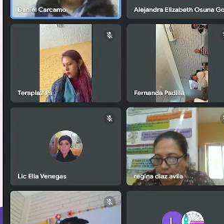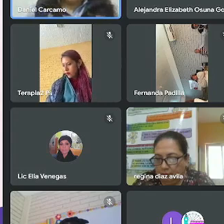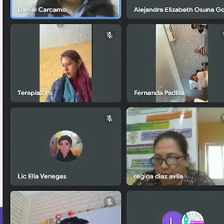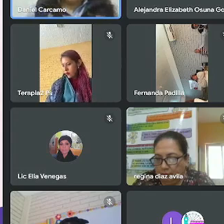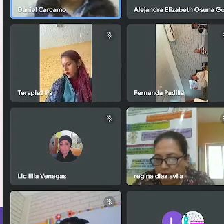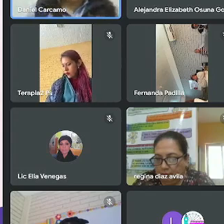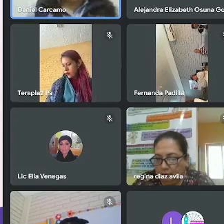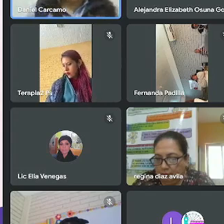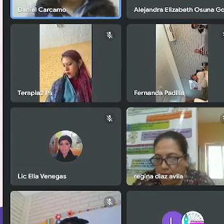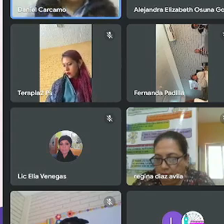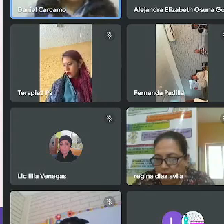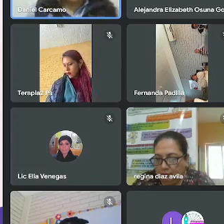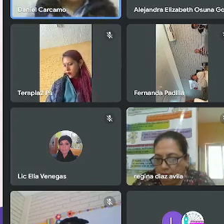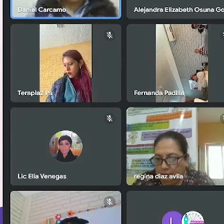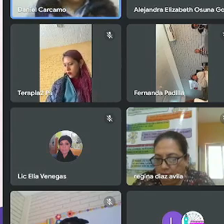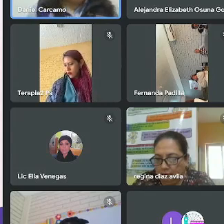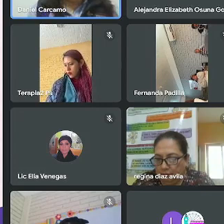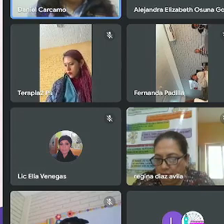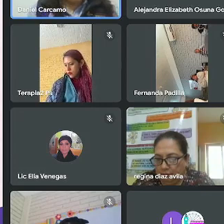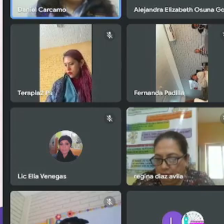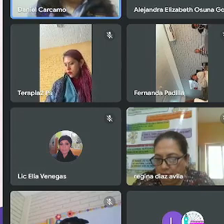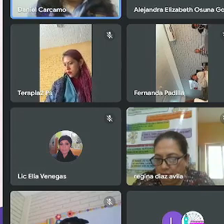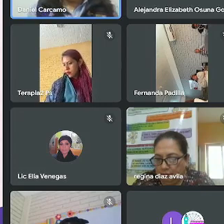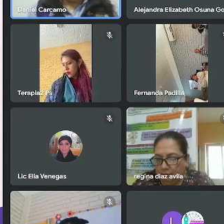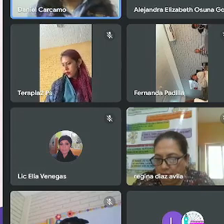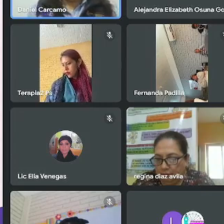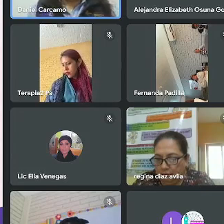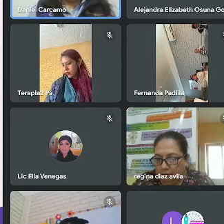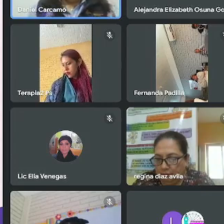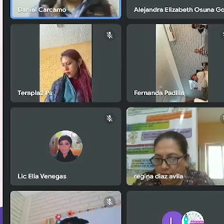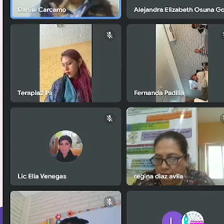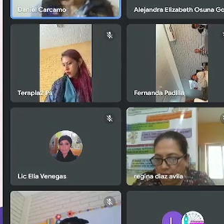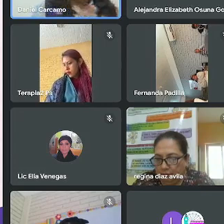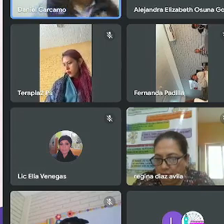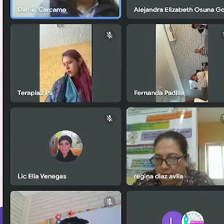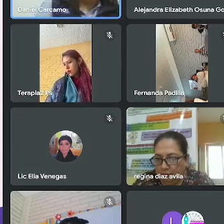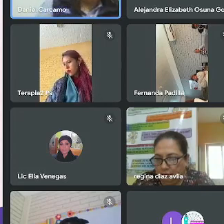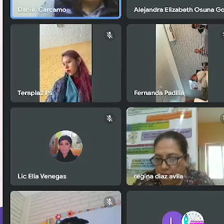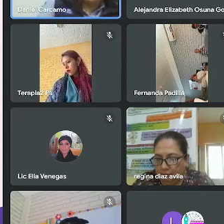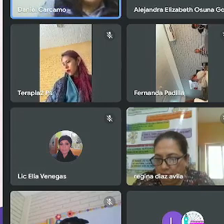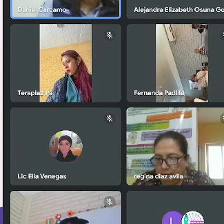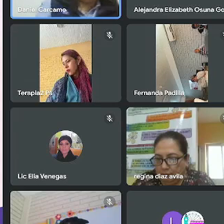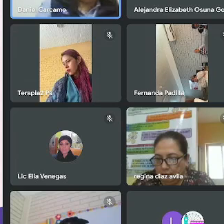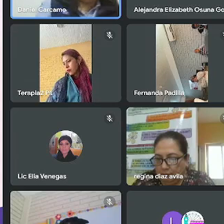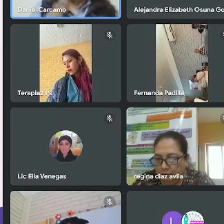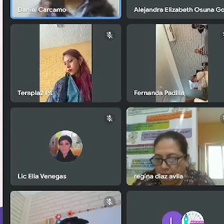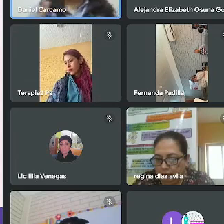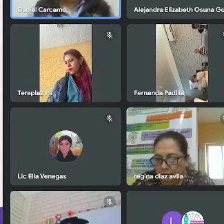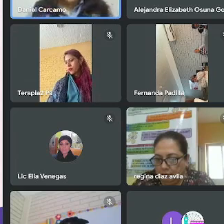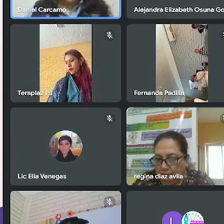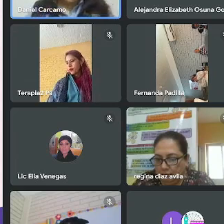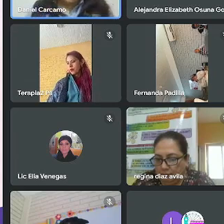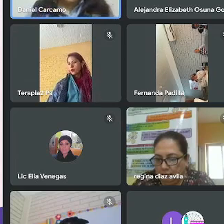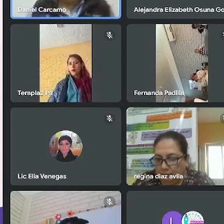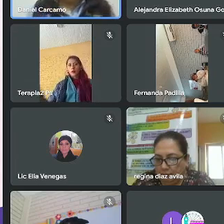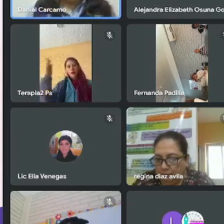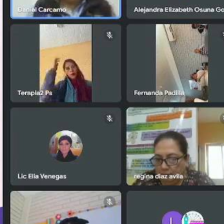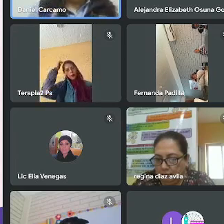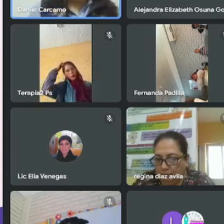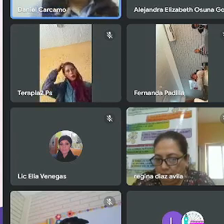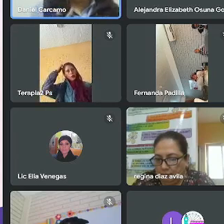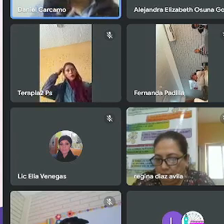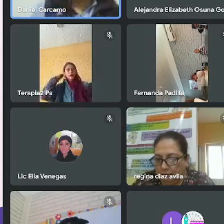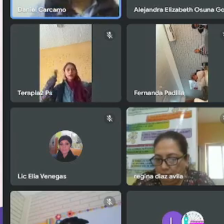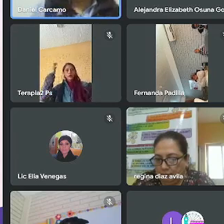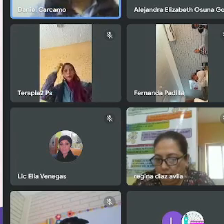sangrado menstrual puede durarse entre 21 días a 35 días y puede durar